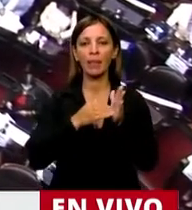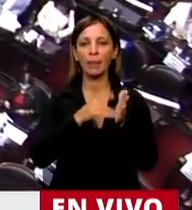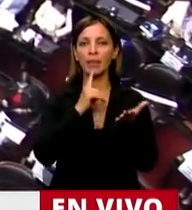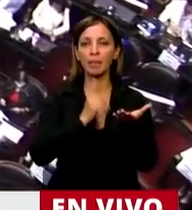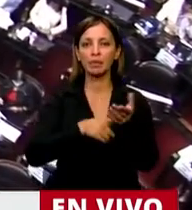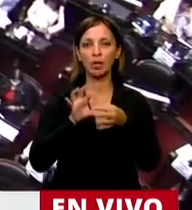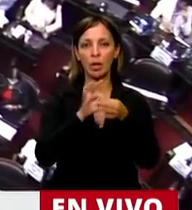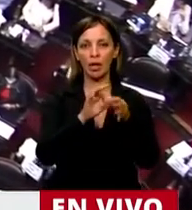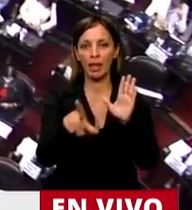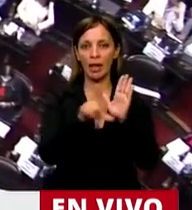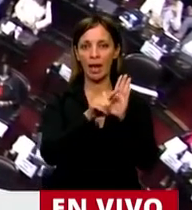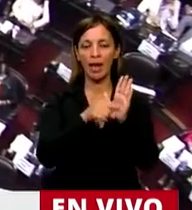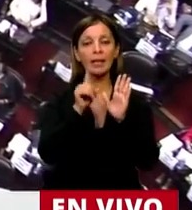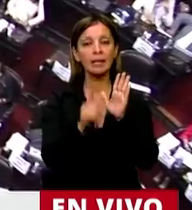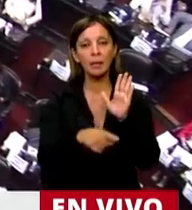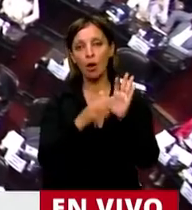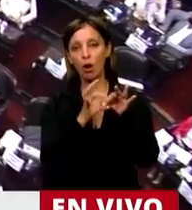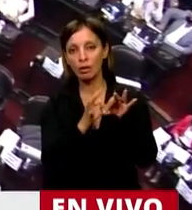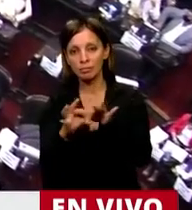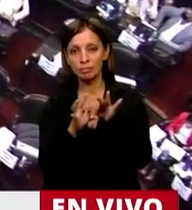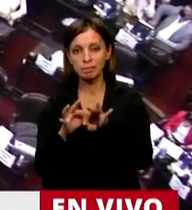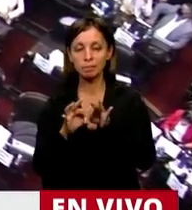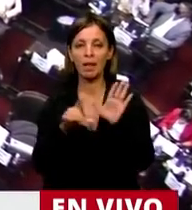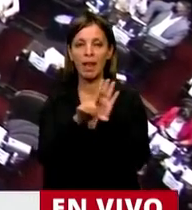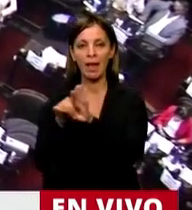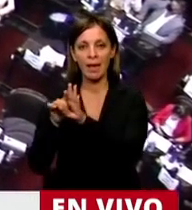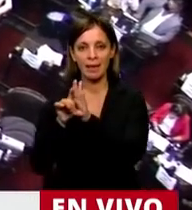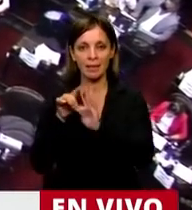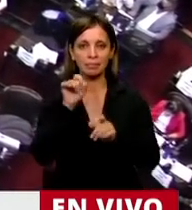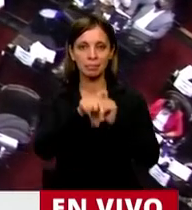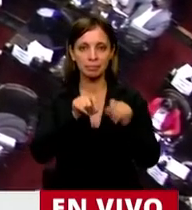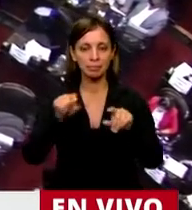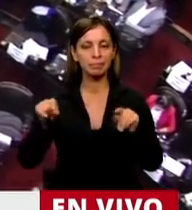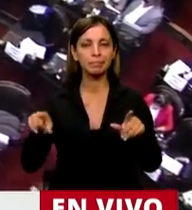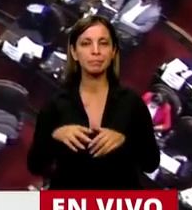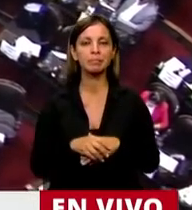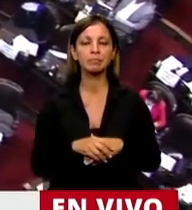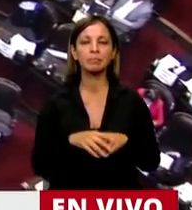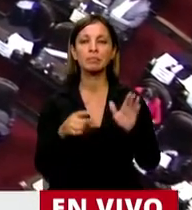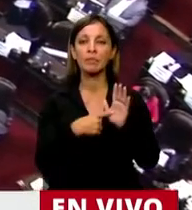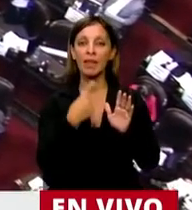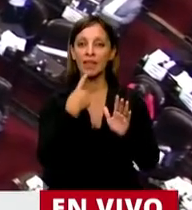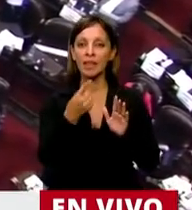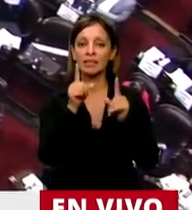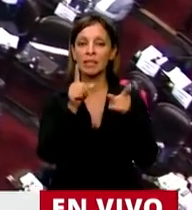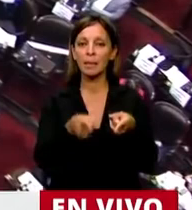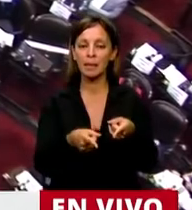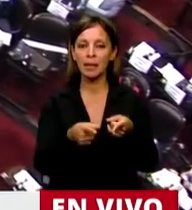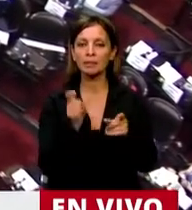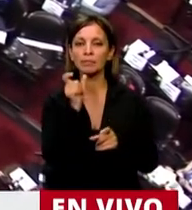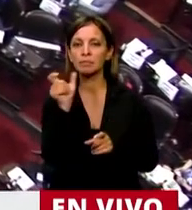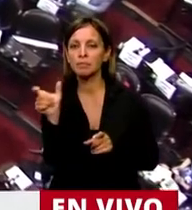ley, su reglamento y por las leyes que aprueban las operaciones específicas. Y aclara que se entenderá por crédito